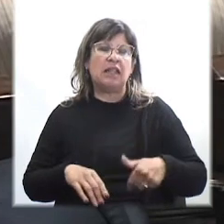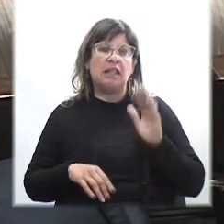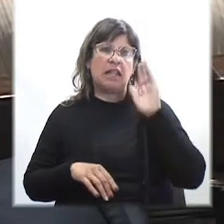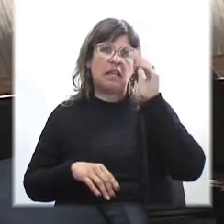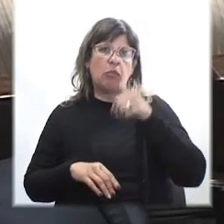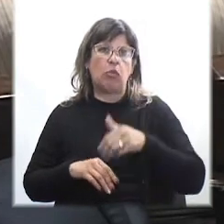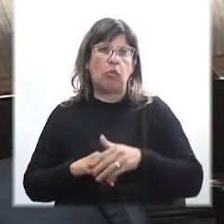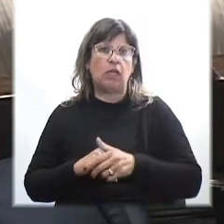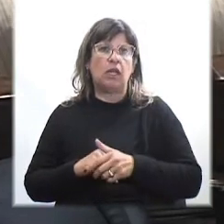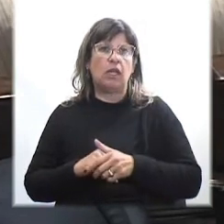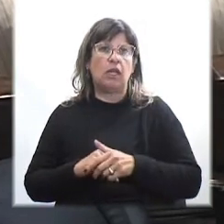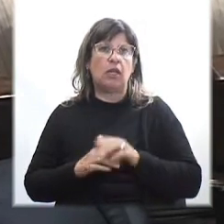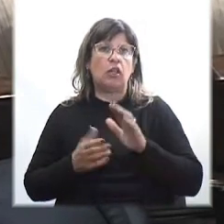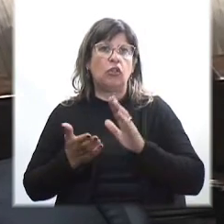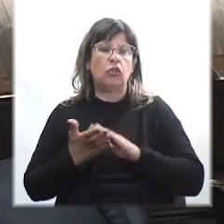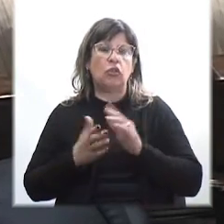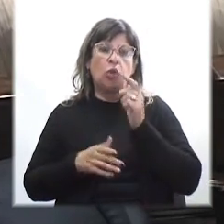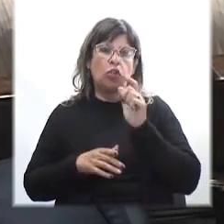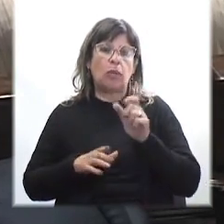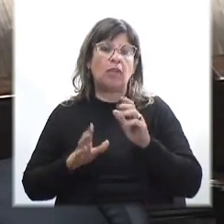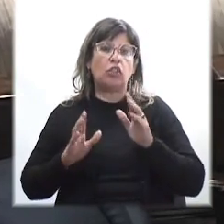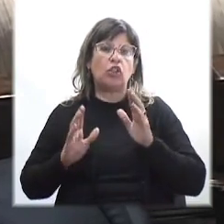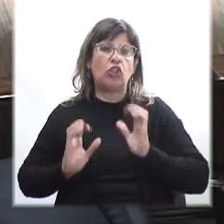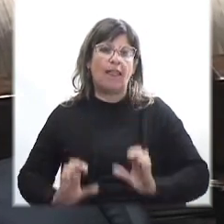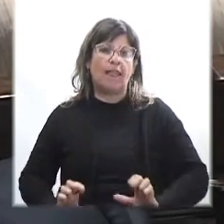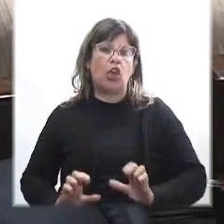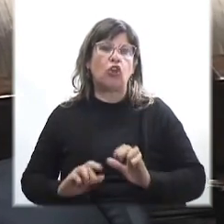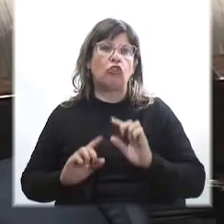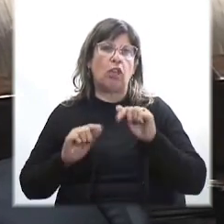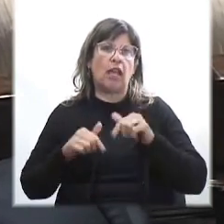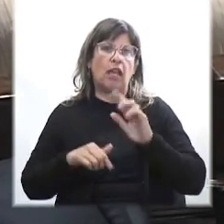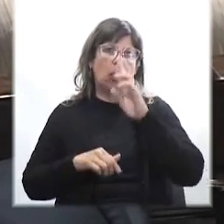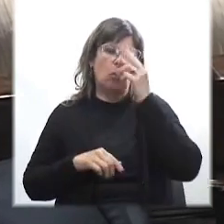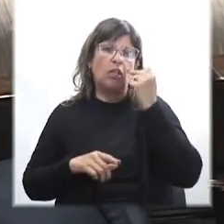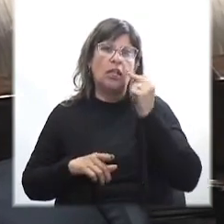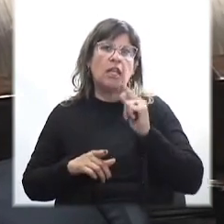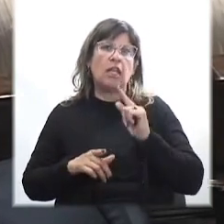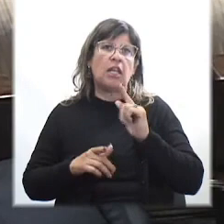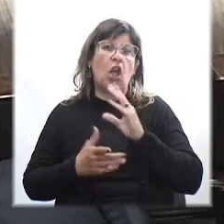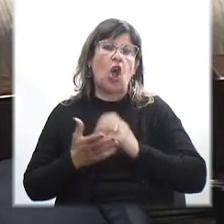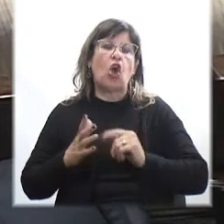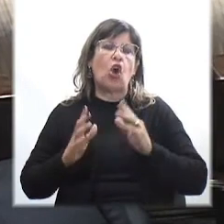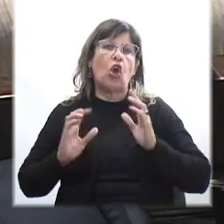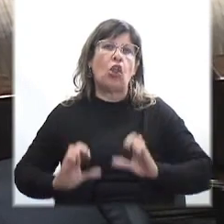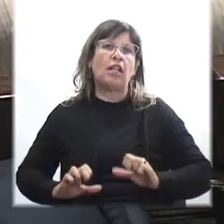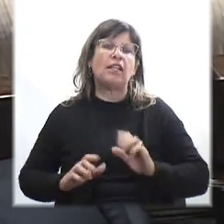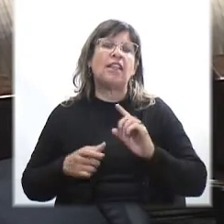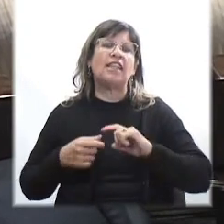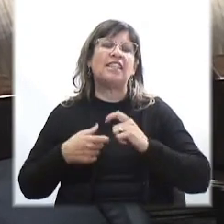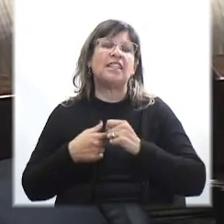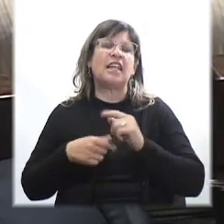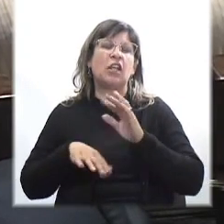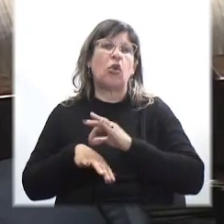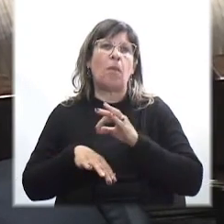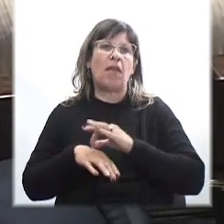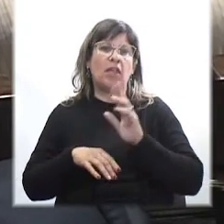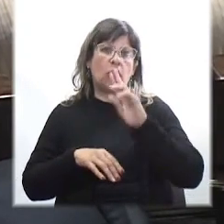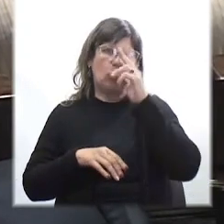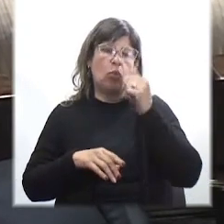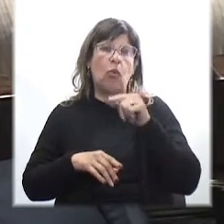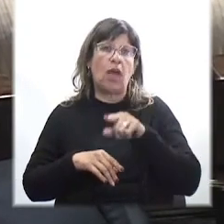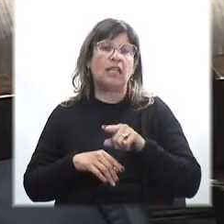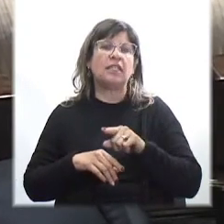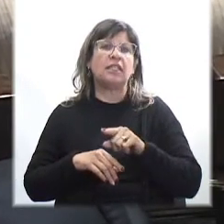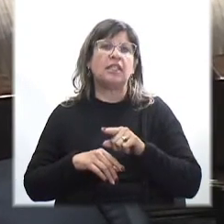República. En cuanto a los aspectos éticos, en Uruguay los códigos de ética médica del Sindicato Médico del Uruguay y de la Federación